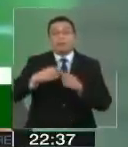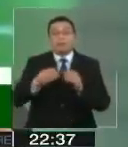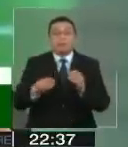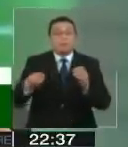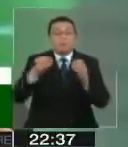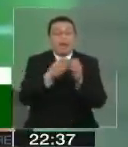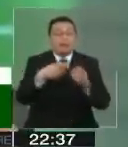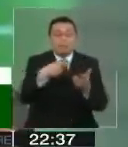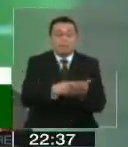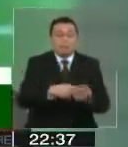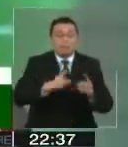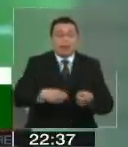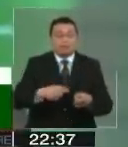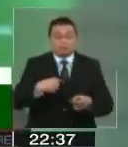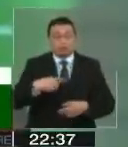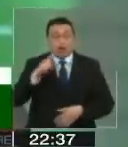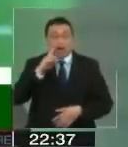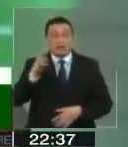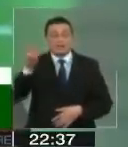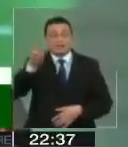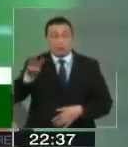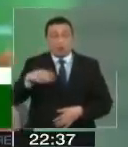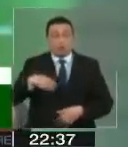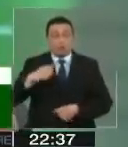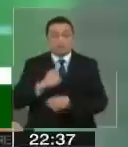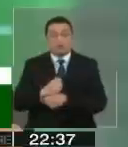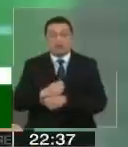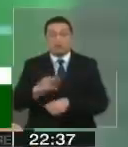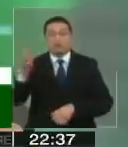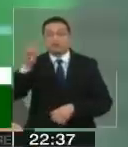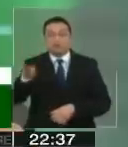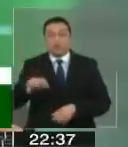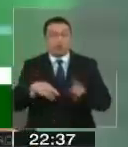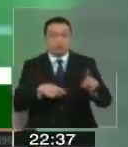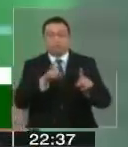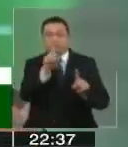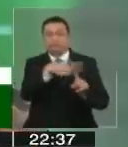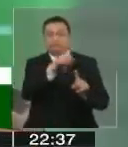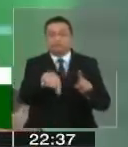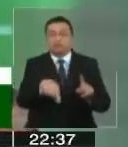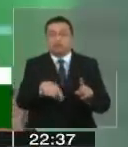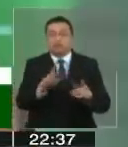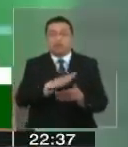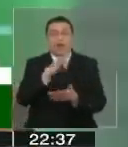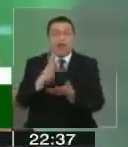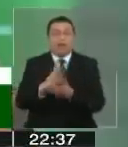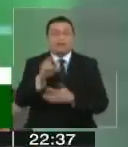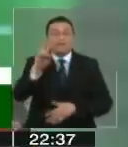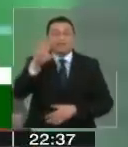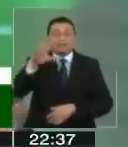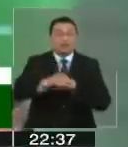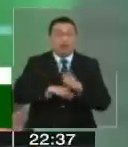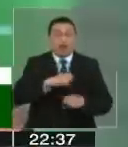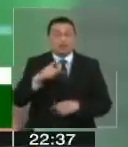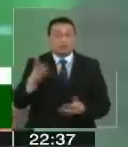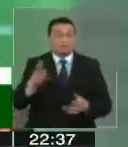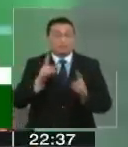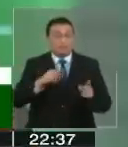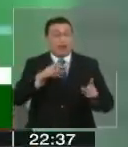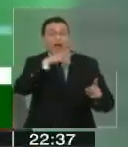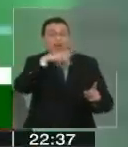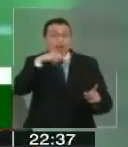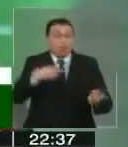por tenerlo. Yo tenía un seguro por mi trabajo. El seguro lo saca, porque es hasta los 25. Ya tengo un